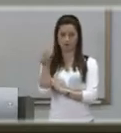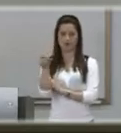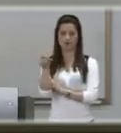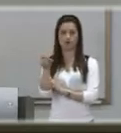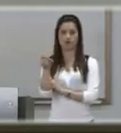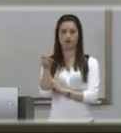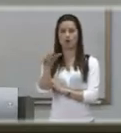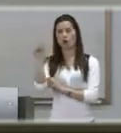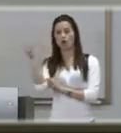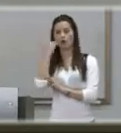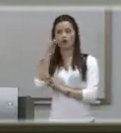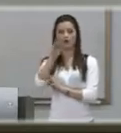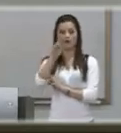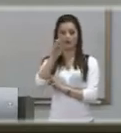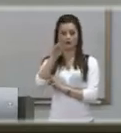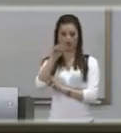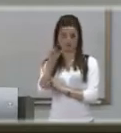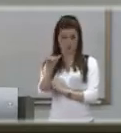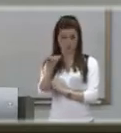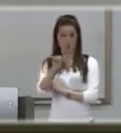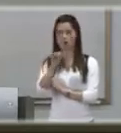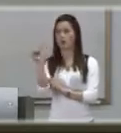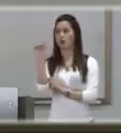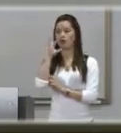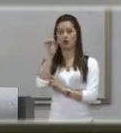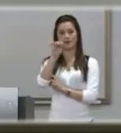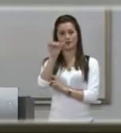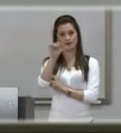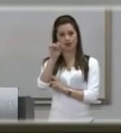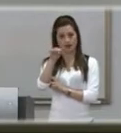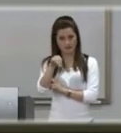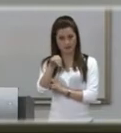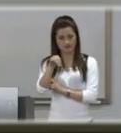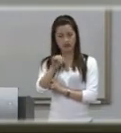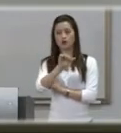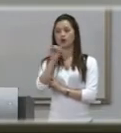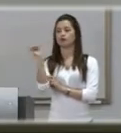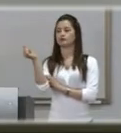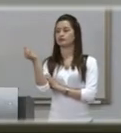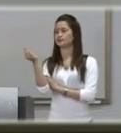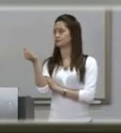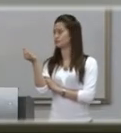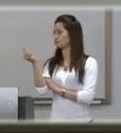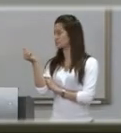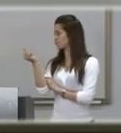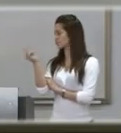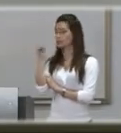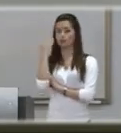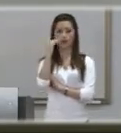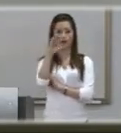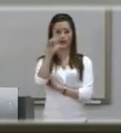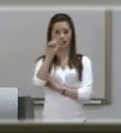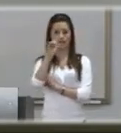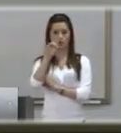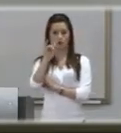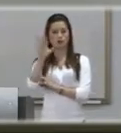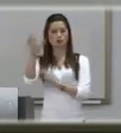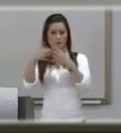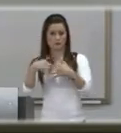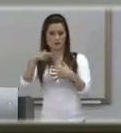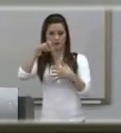a Brenda Hernández de ASDAUN, a Salam Gómez de Fundamental y también Claudia Gómez de